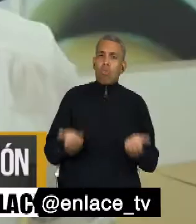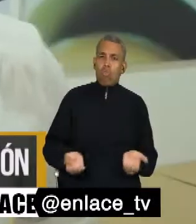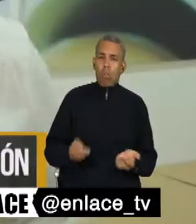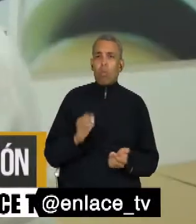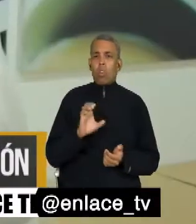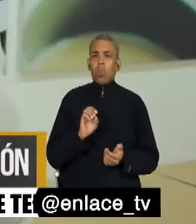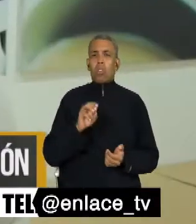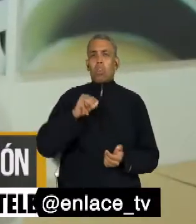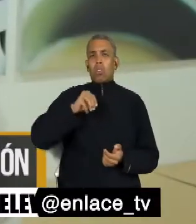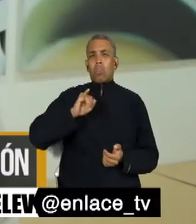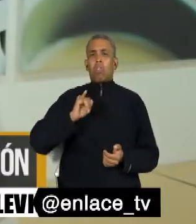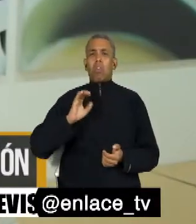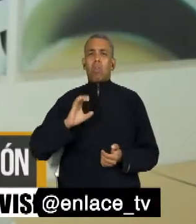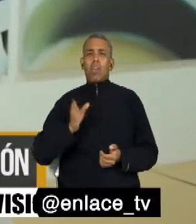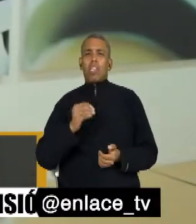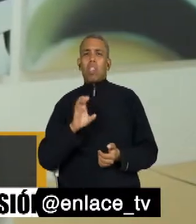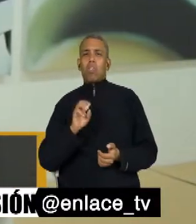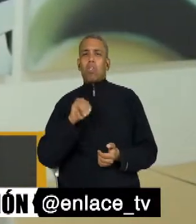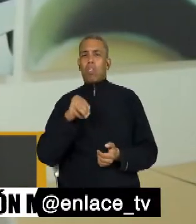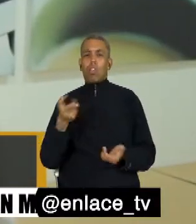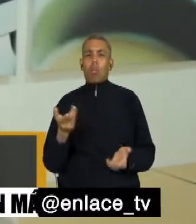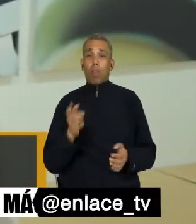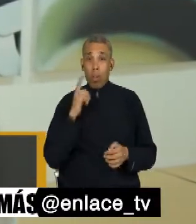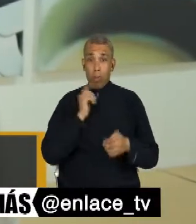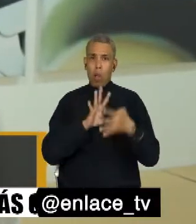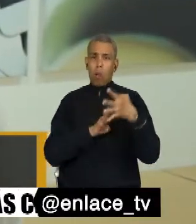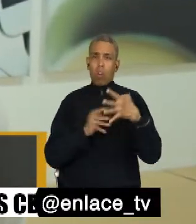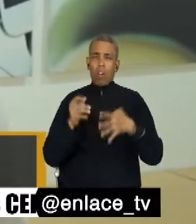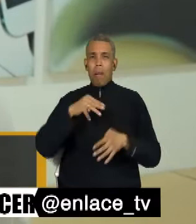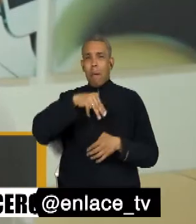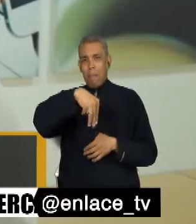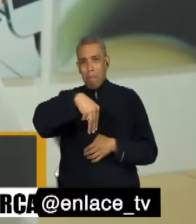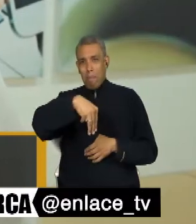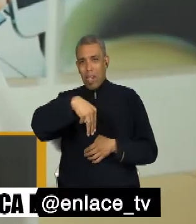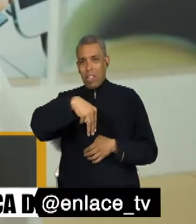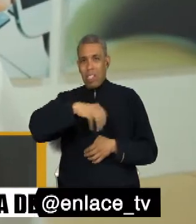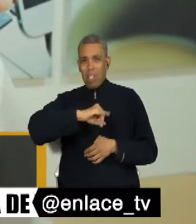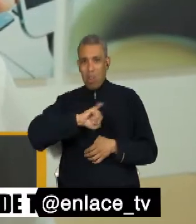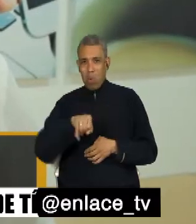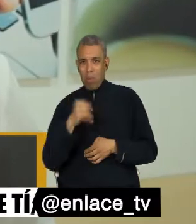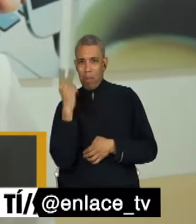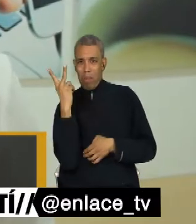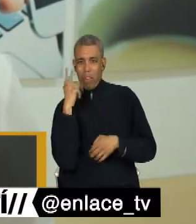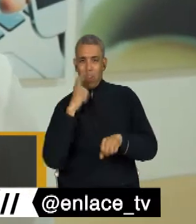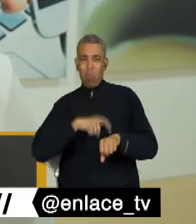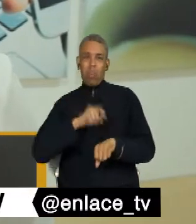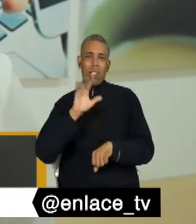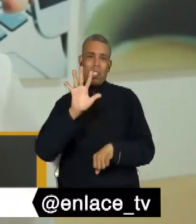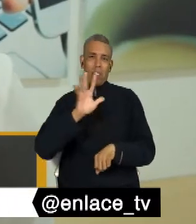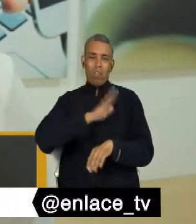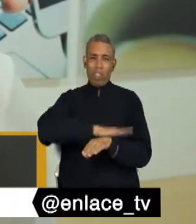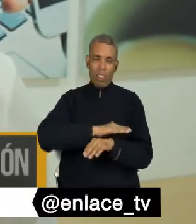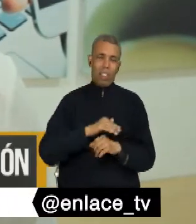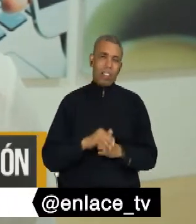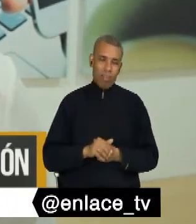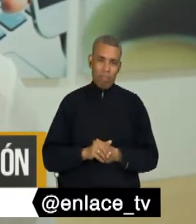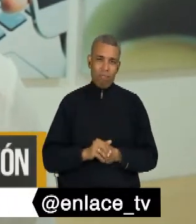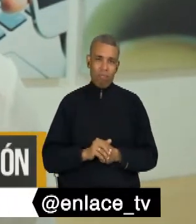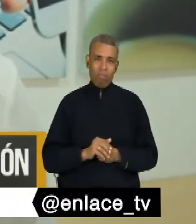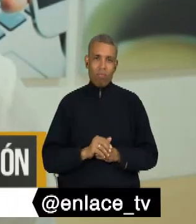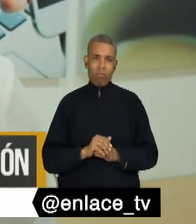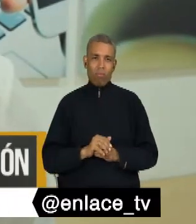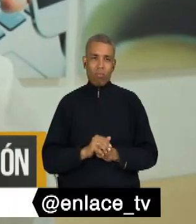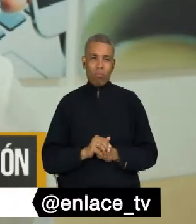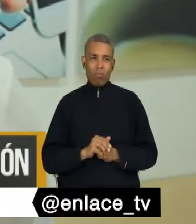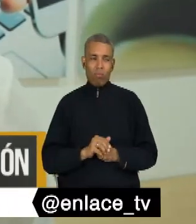Bueno, y recuerden el horario de Filmanía: martes, jueves y viernes a las 5 de la tarde, donde van a encontrar